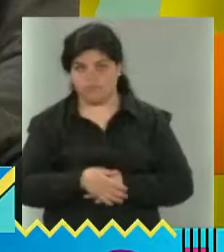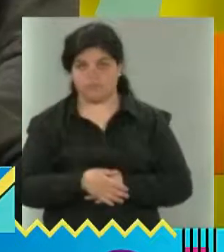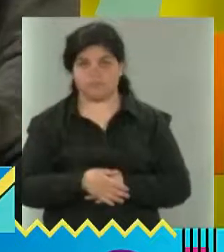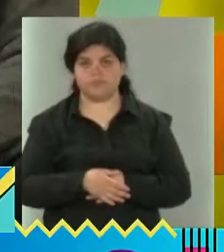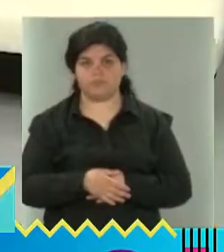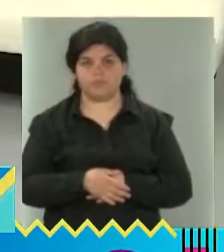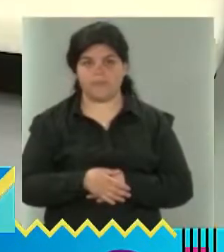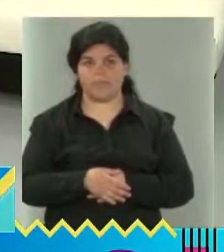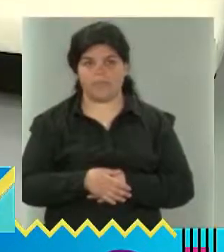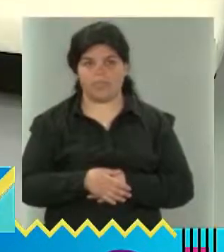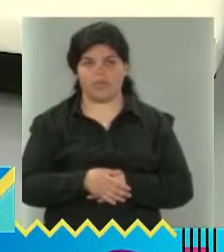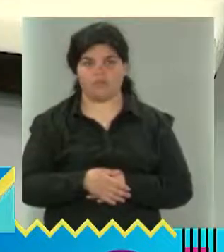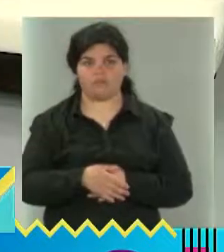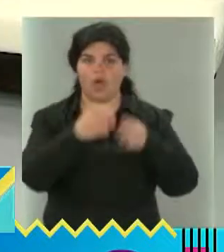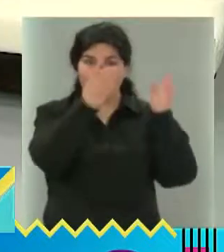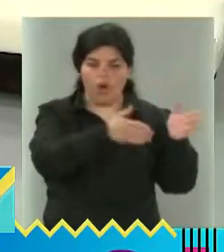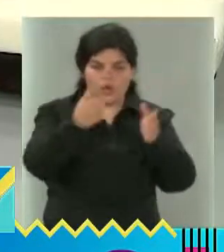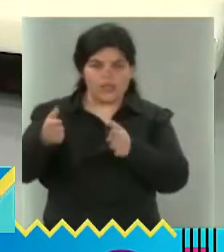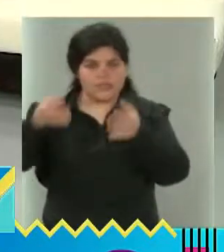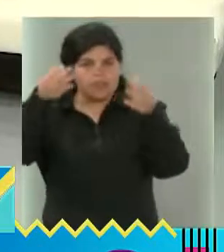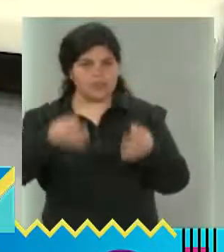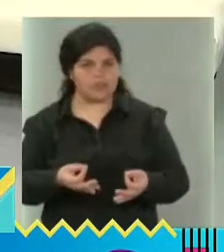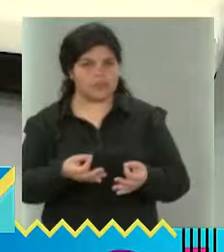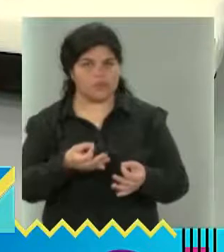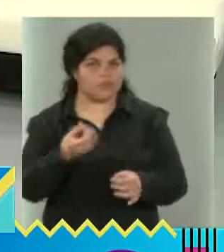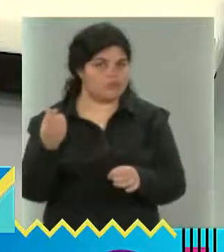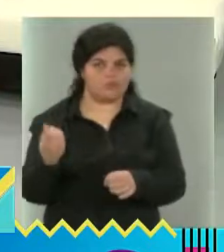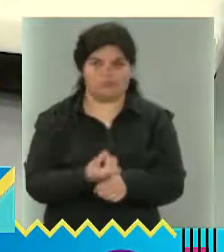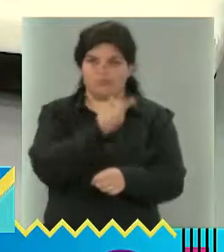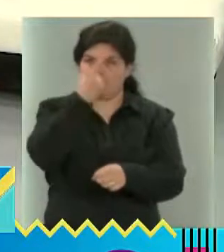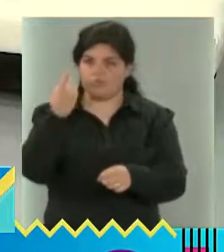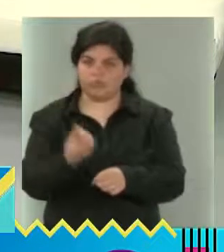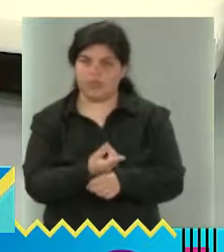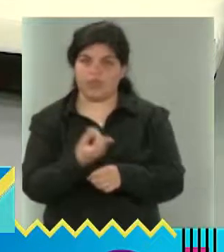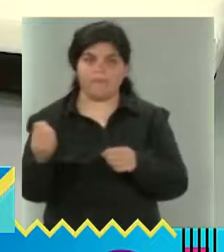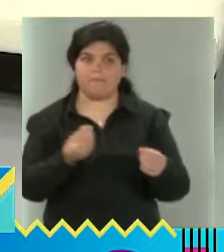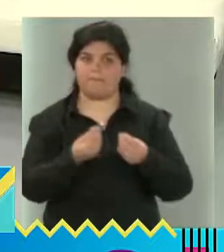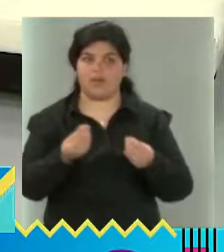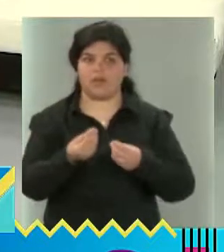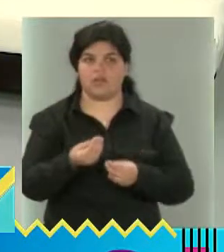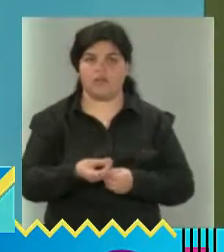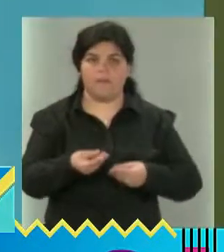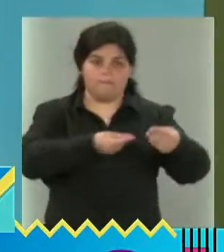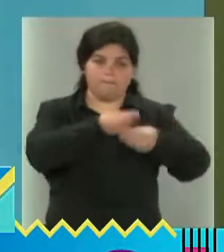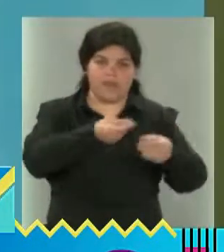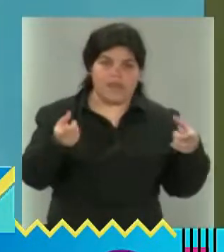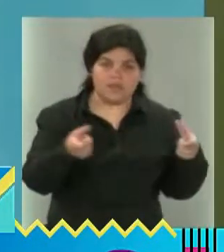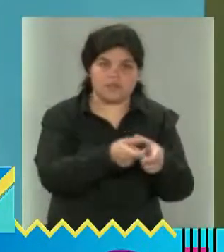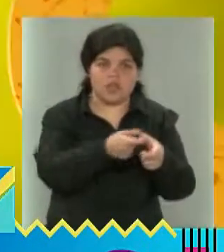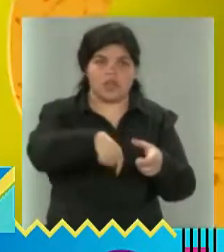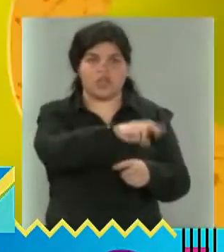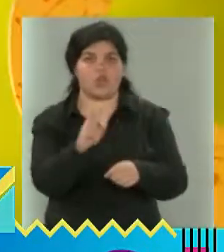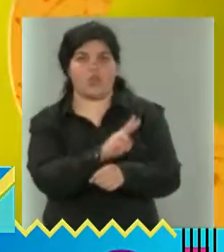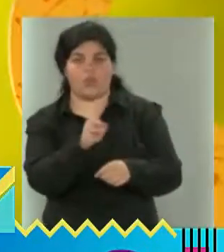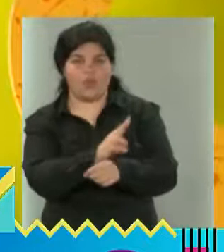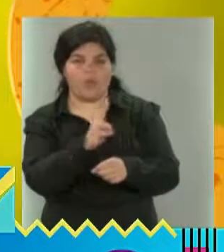se ha podido organizar o reorganizar bien todas las instituciones para, por ejemplo, proteger a los pequeños productores que, lamentablemente,